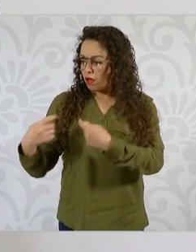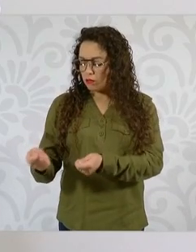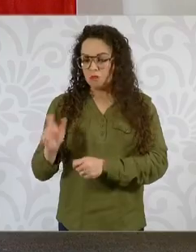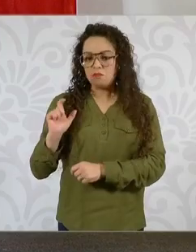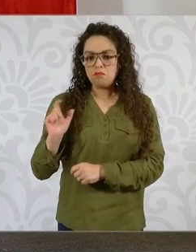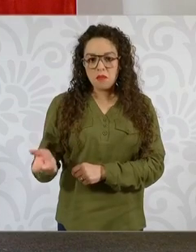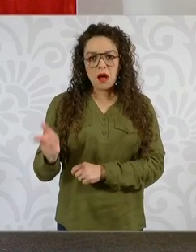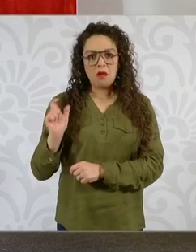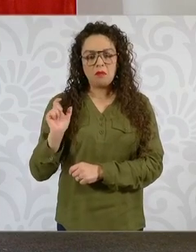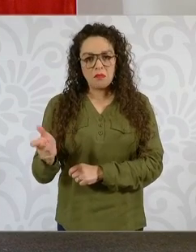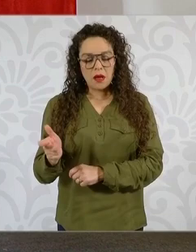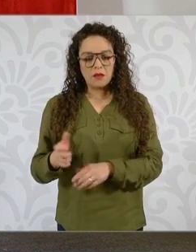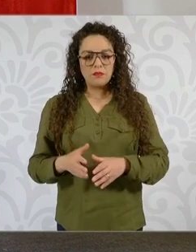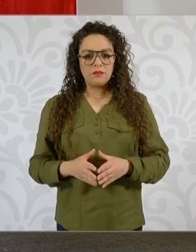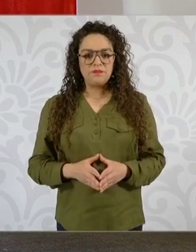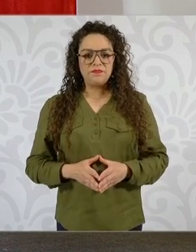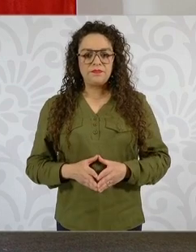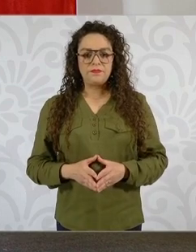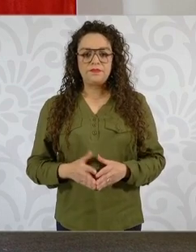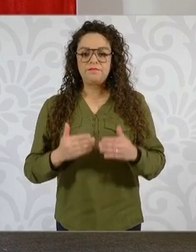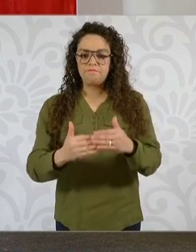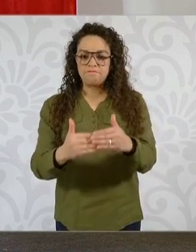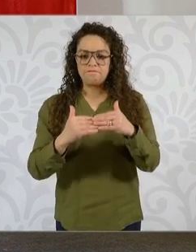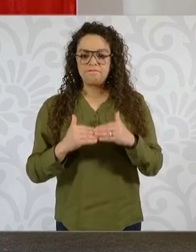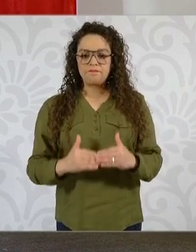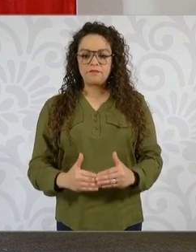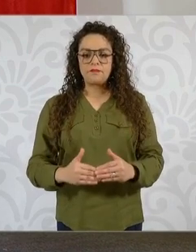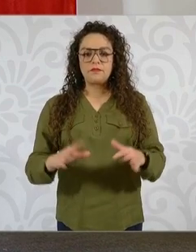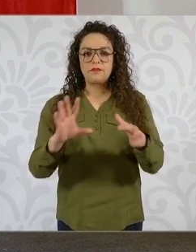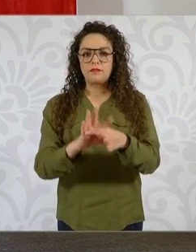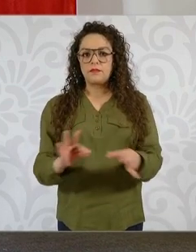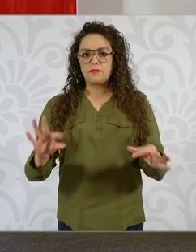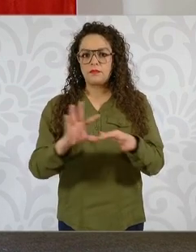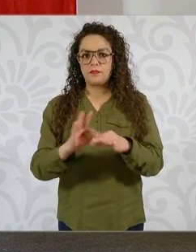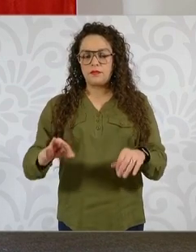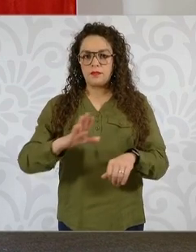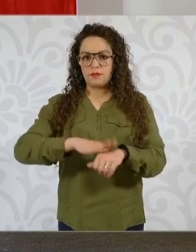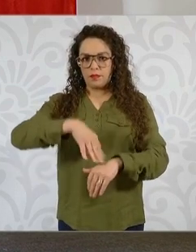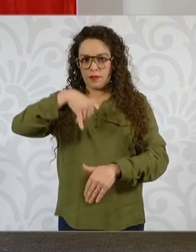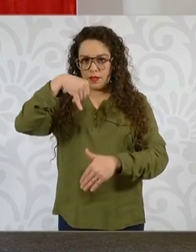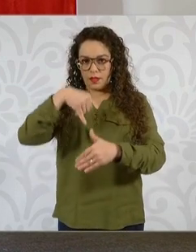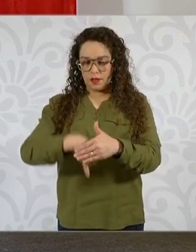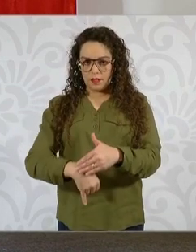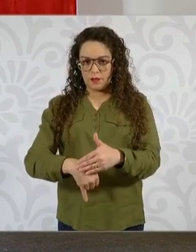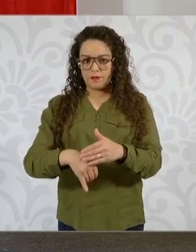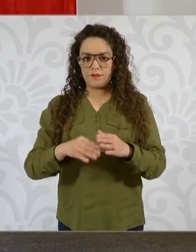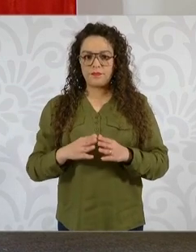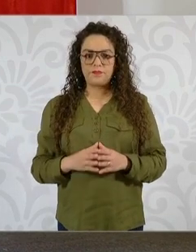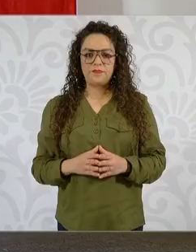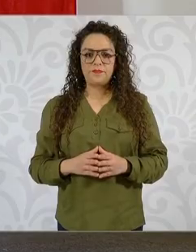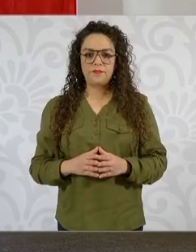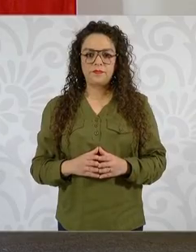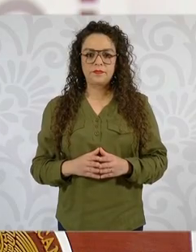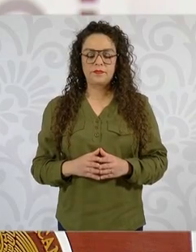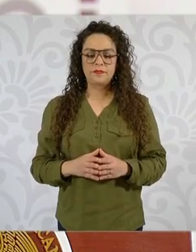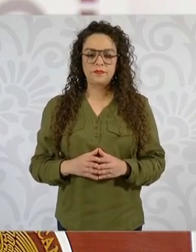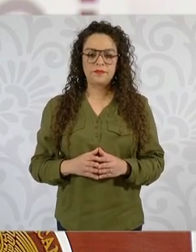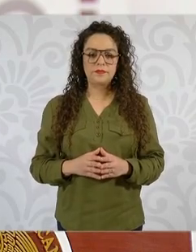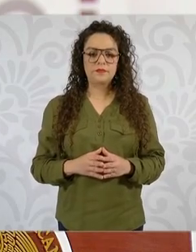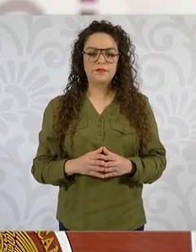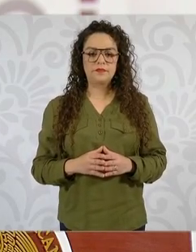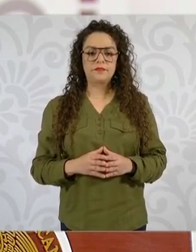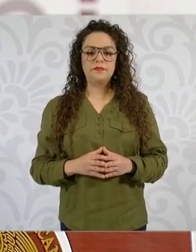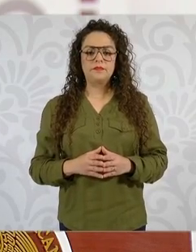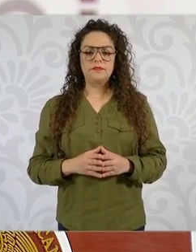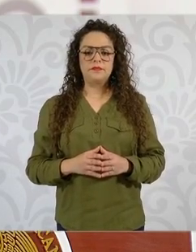Ahora, veamos un detalle. Como ya lo mencionó